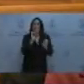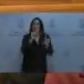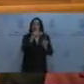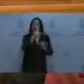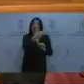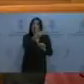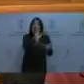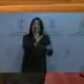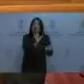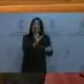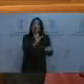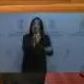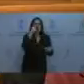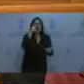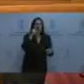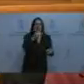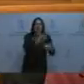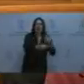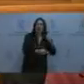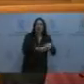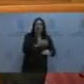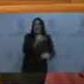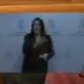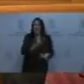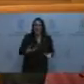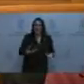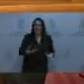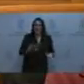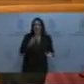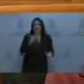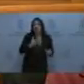saben ustedes ni lo que van a hacer con la actuación. Si la